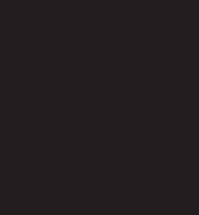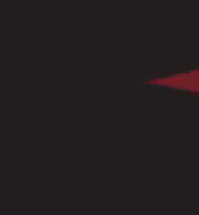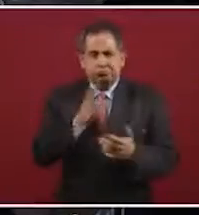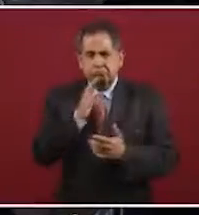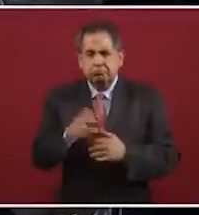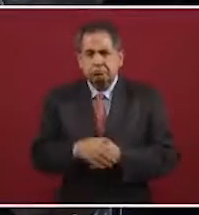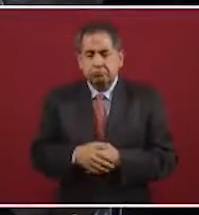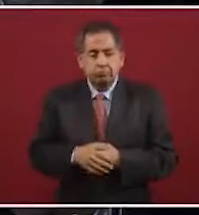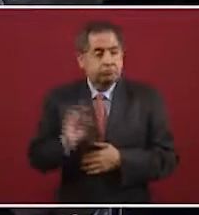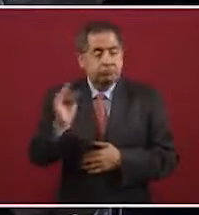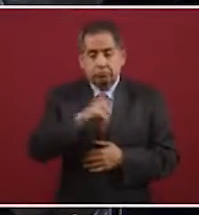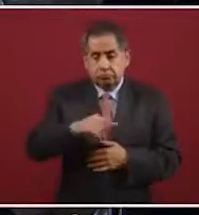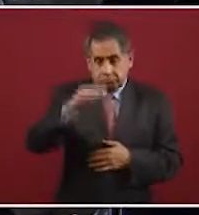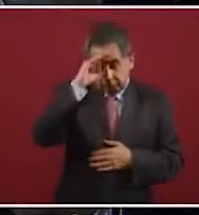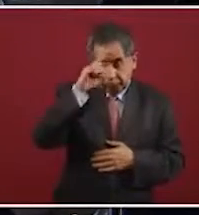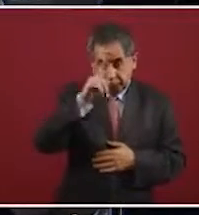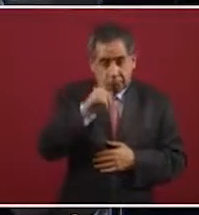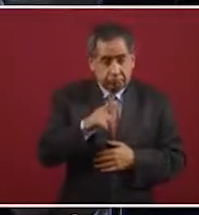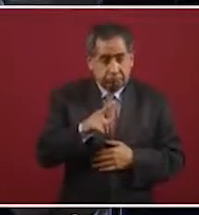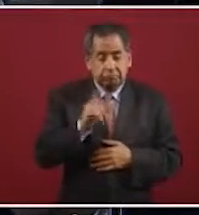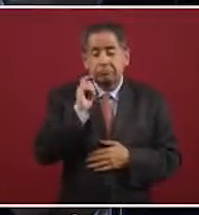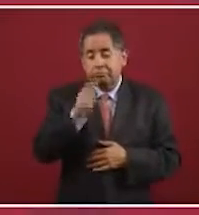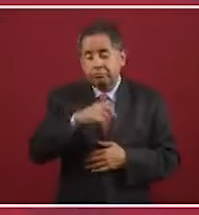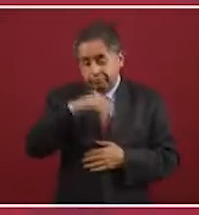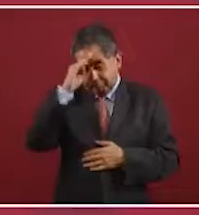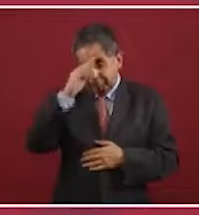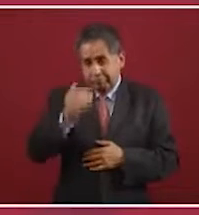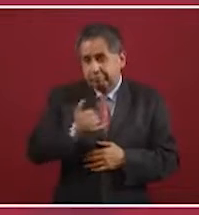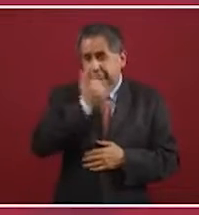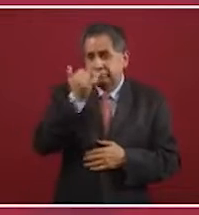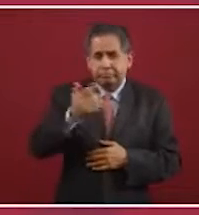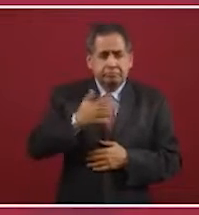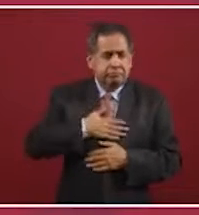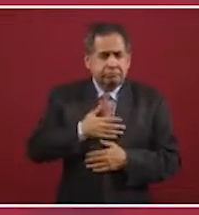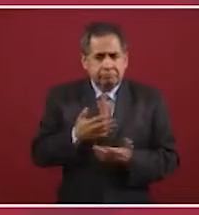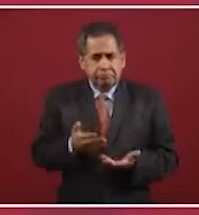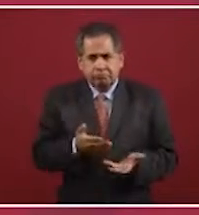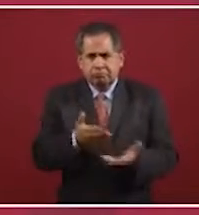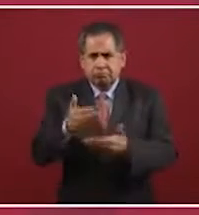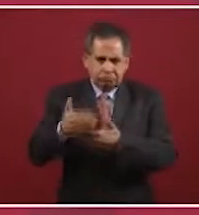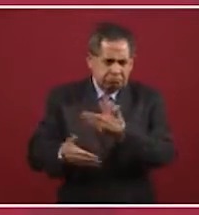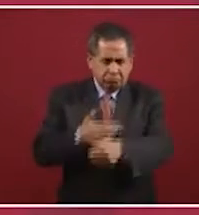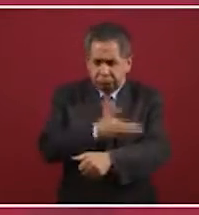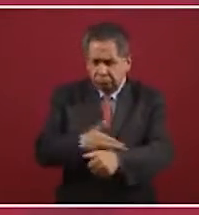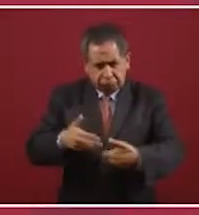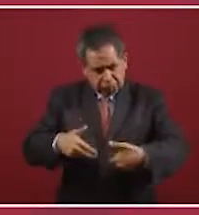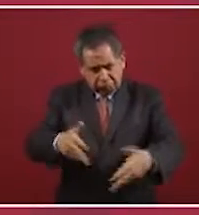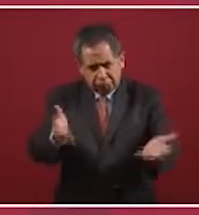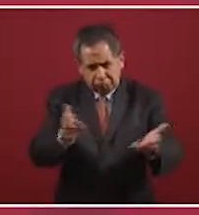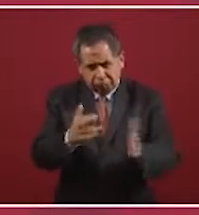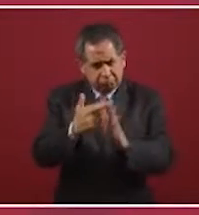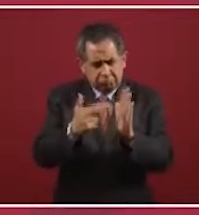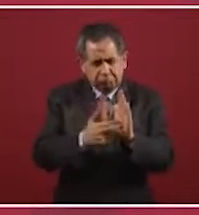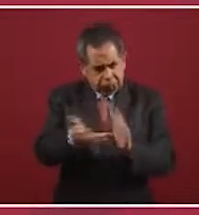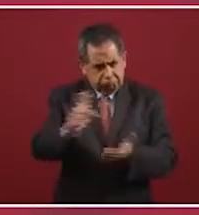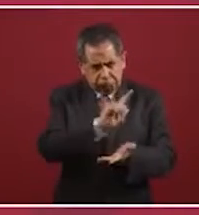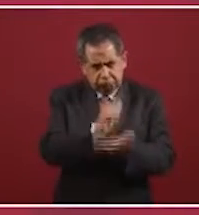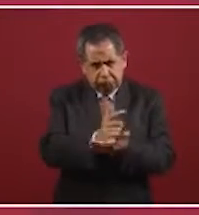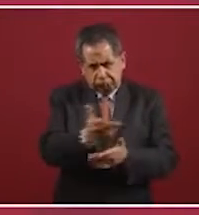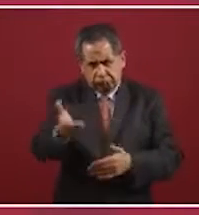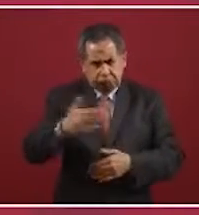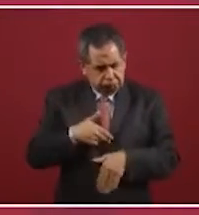se considera que se cometió un ilícito de mi parte, que se proceda legalmente. Y